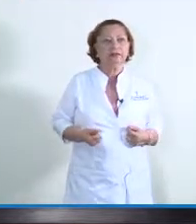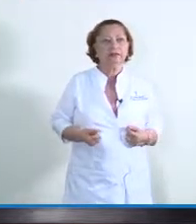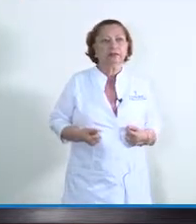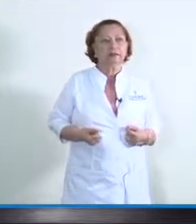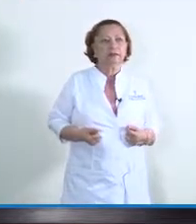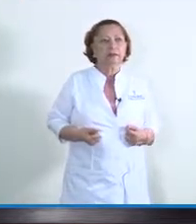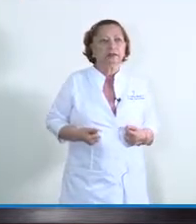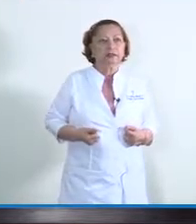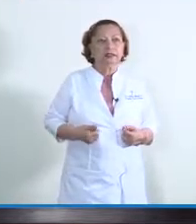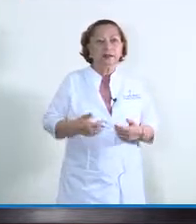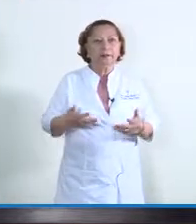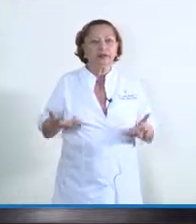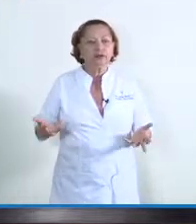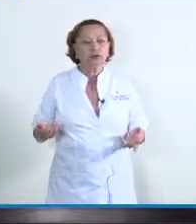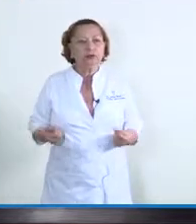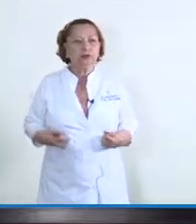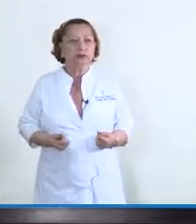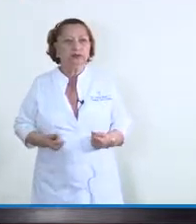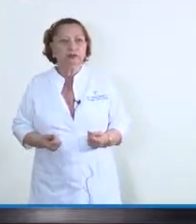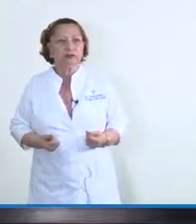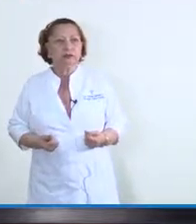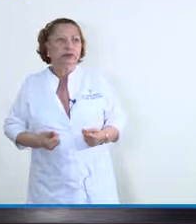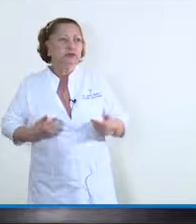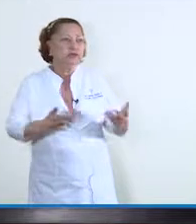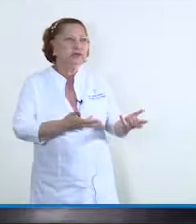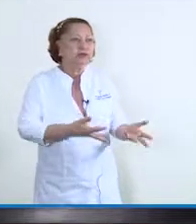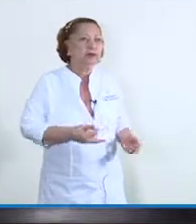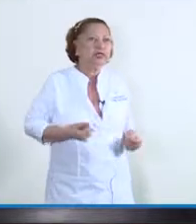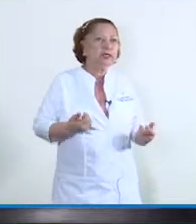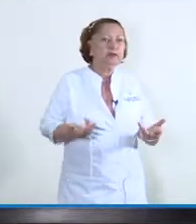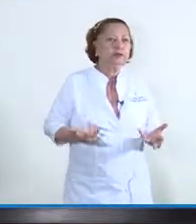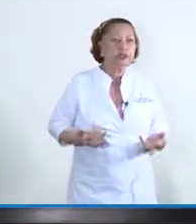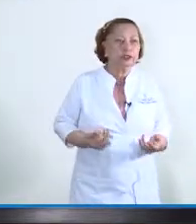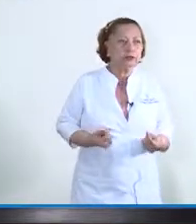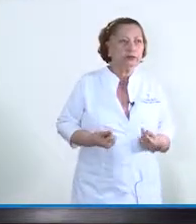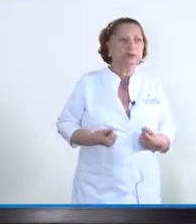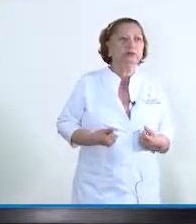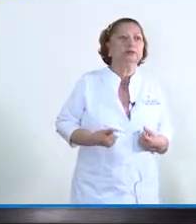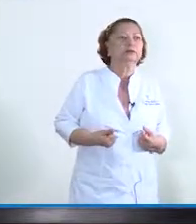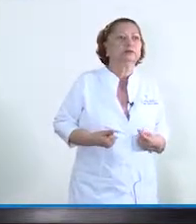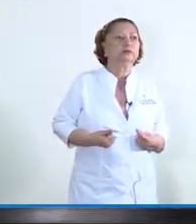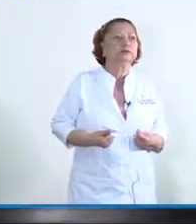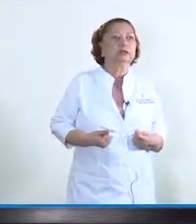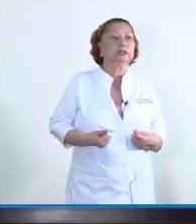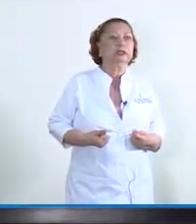mí? ¿Qué pasó? ¿Por qué mi familia? ¿Por qué yo?